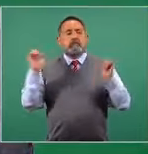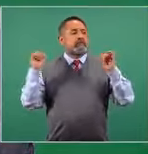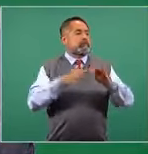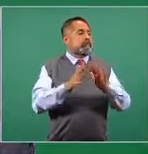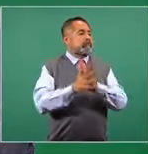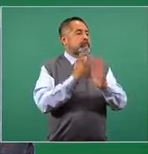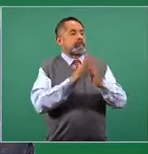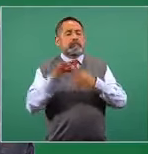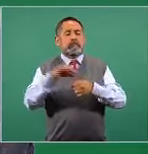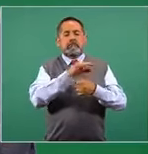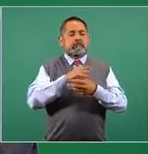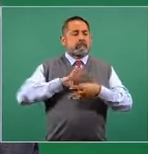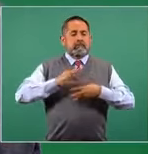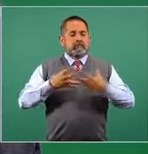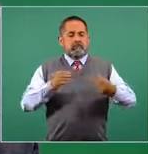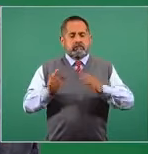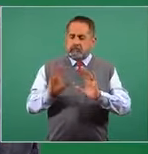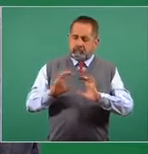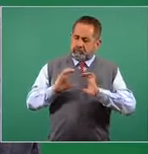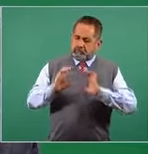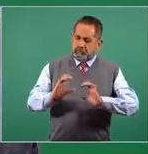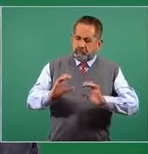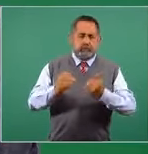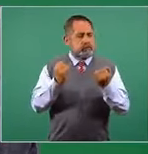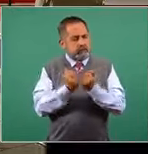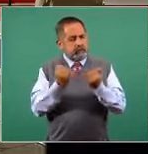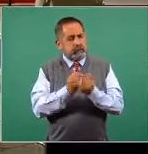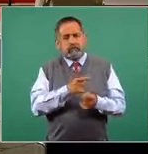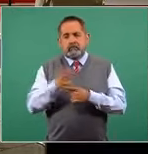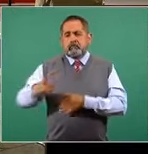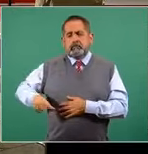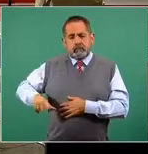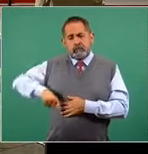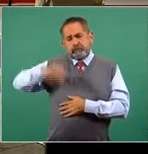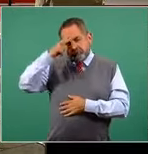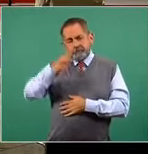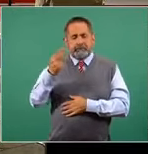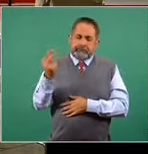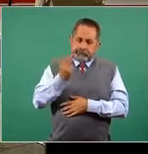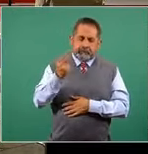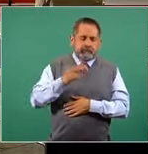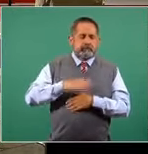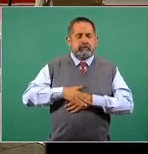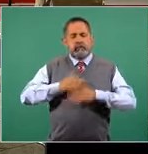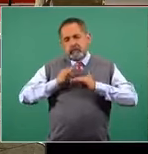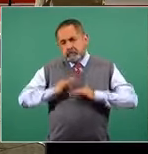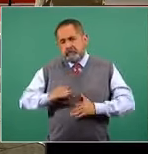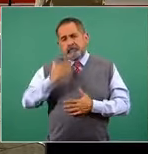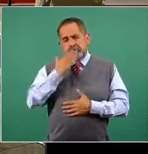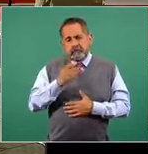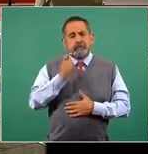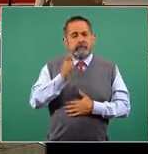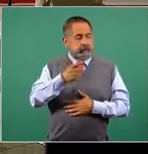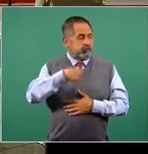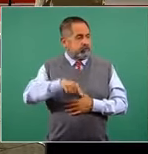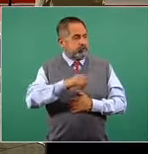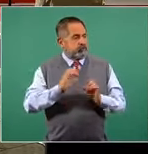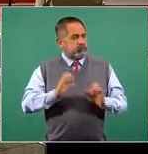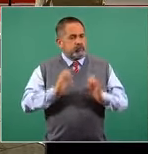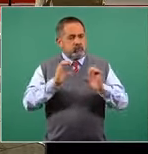social durante las elecciones, y por supuesto para el Gobierno de México es de gran tranquilidad y satisfacción que se